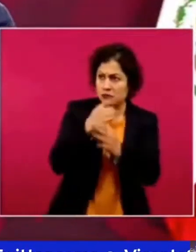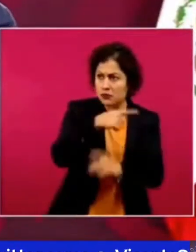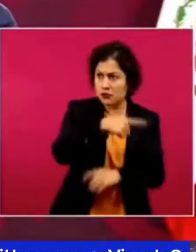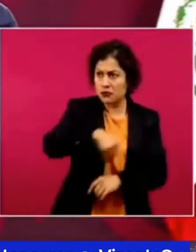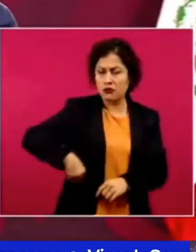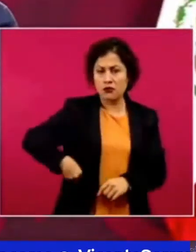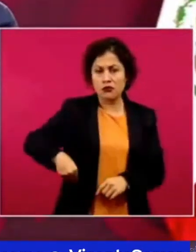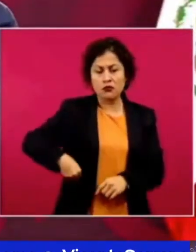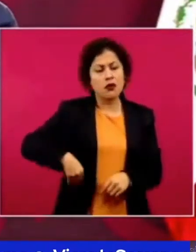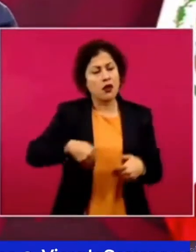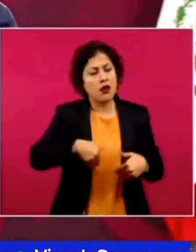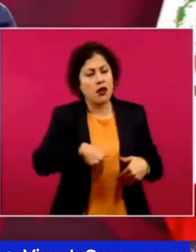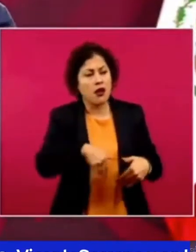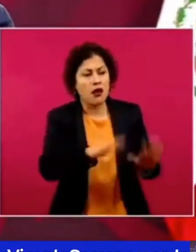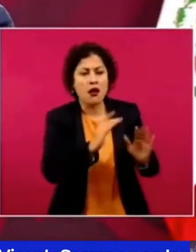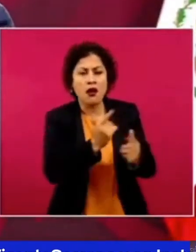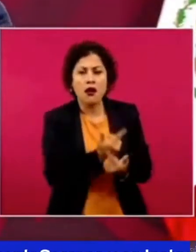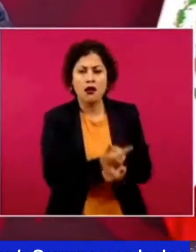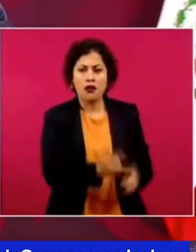de